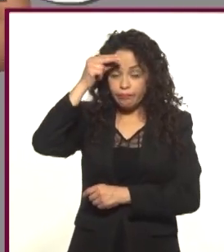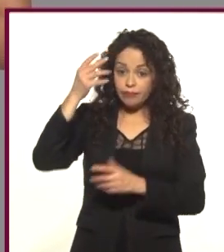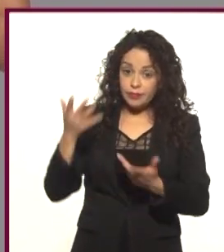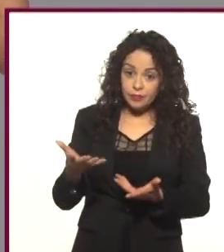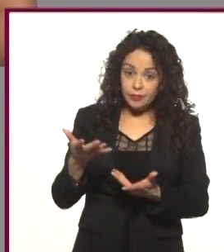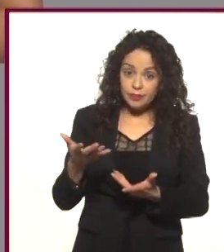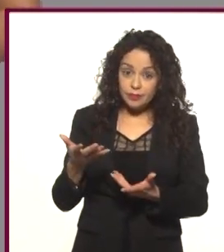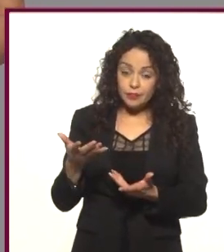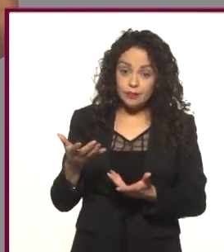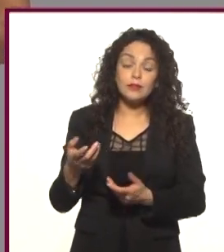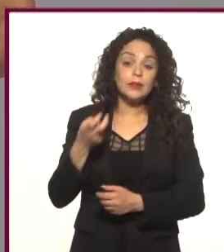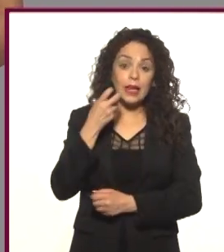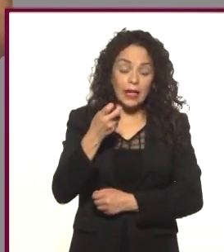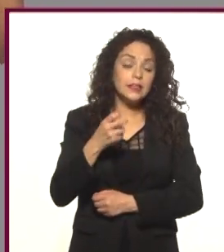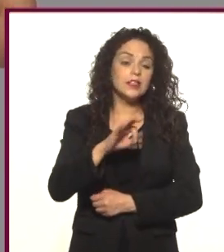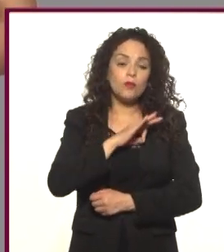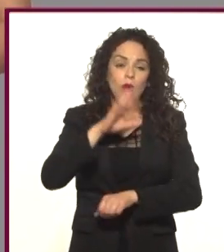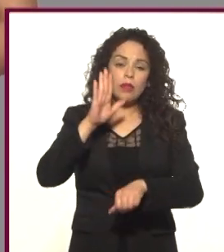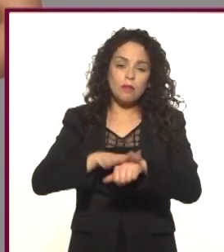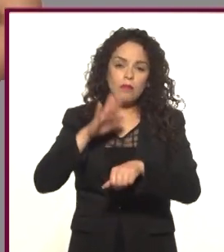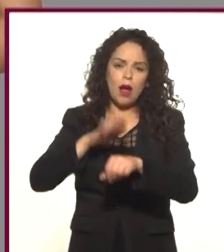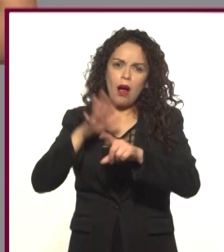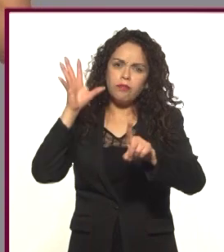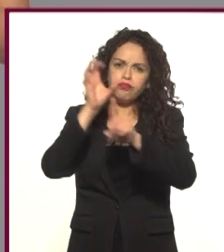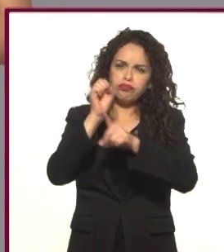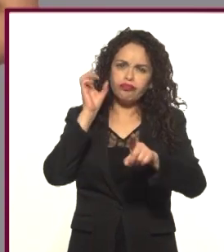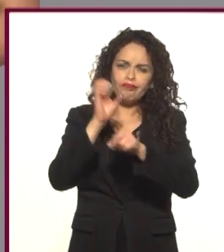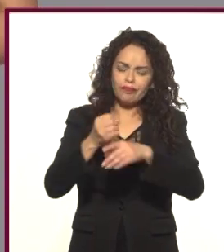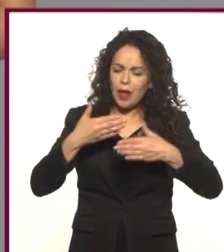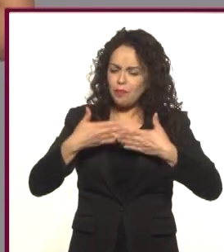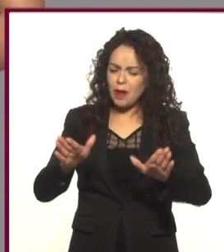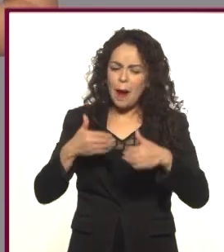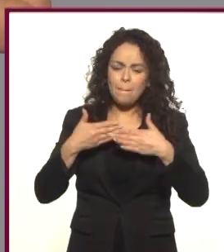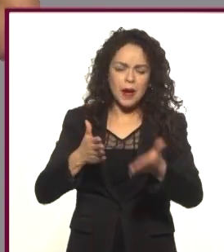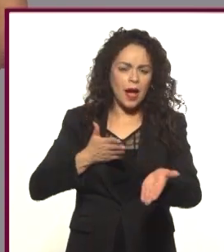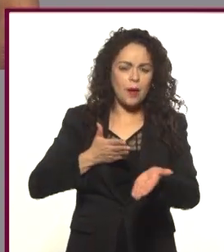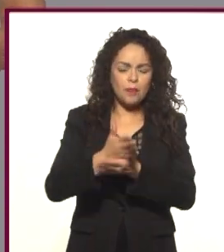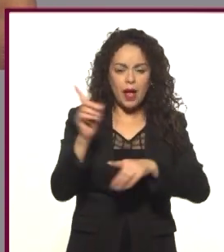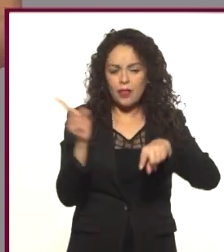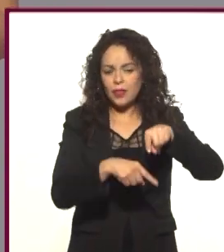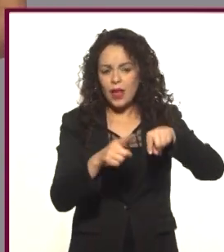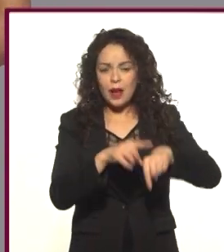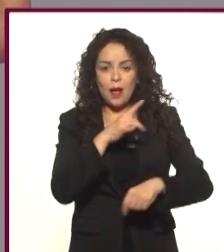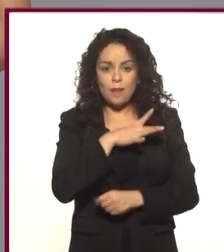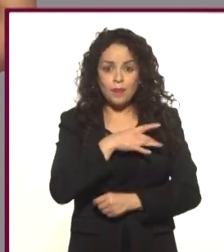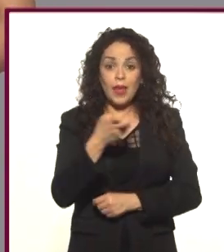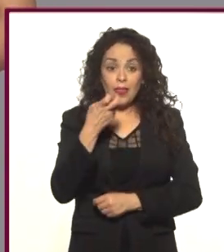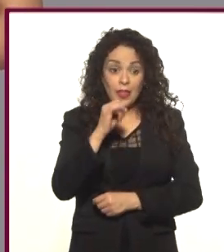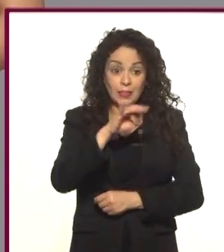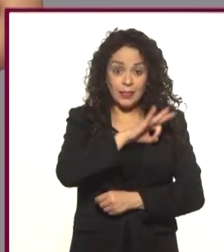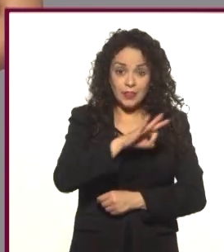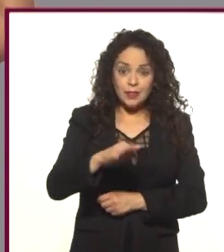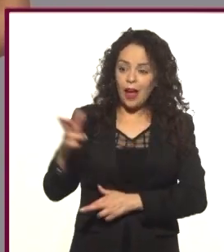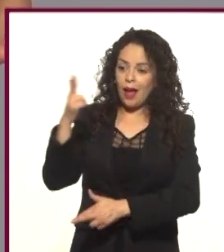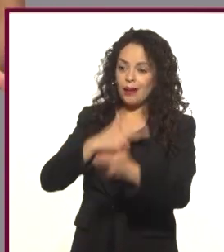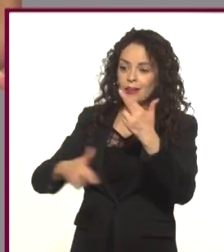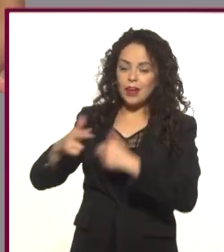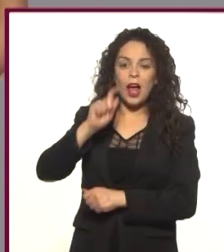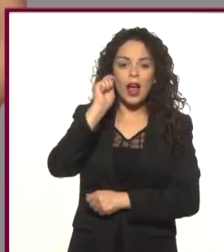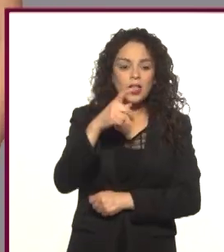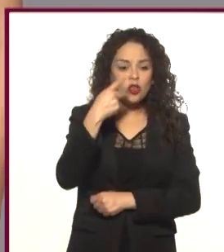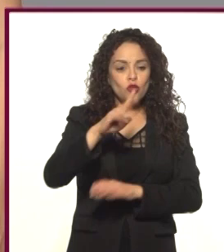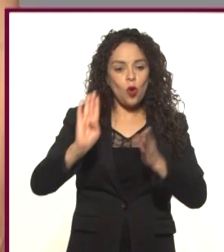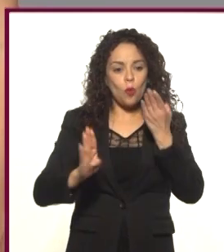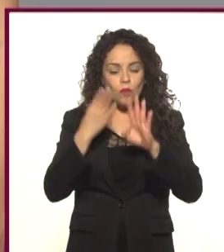antagonistas y tendremos muchas pruebas que superar, pero que si logramos sobrepasarlas todas, estaremos de vuelta en el que era nuestro